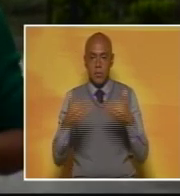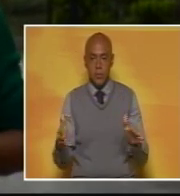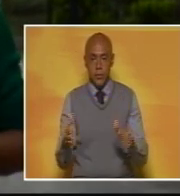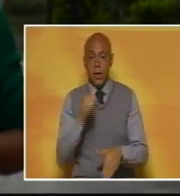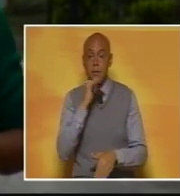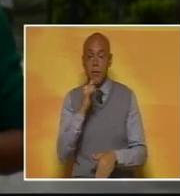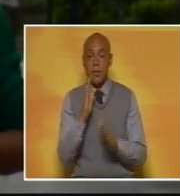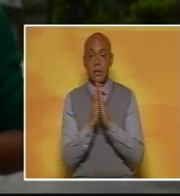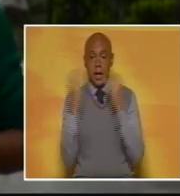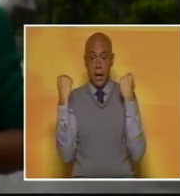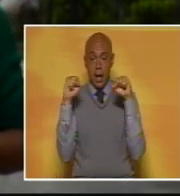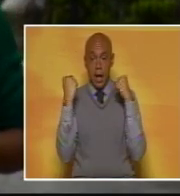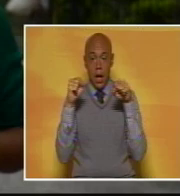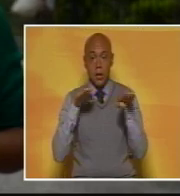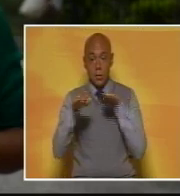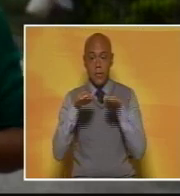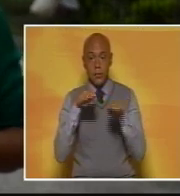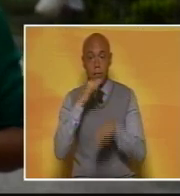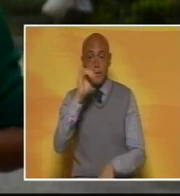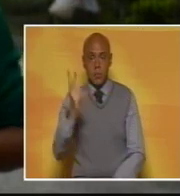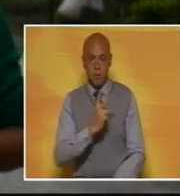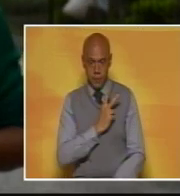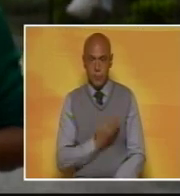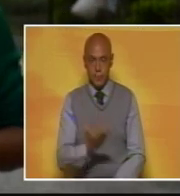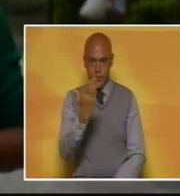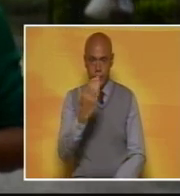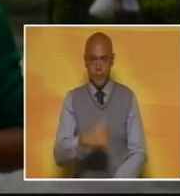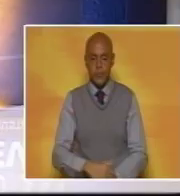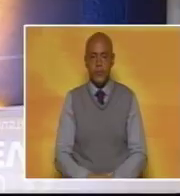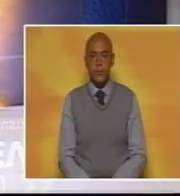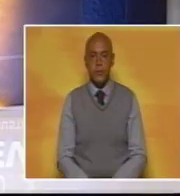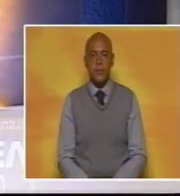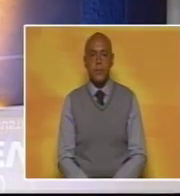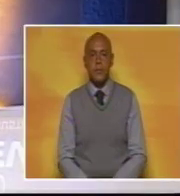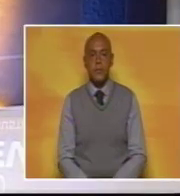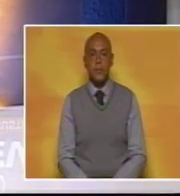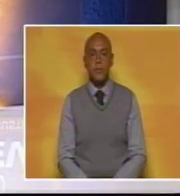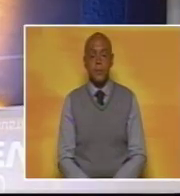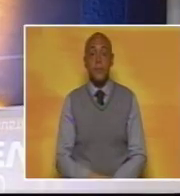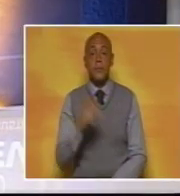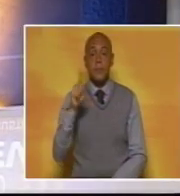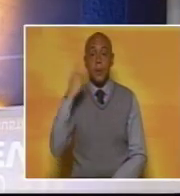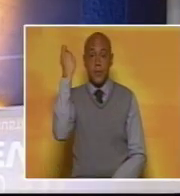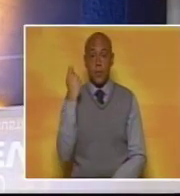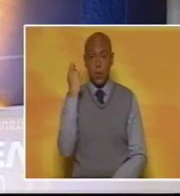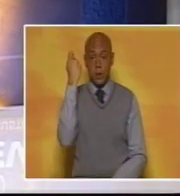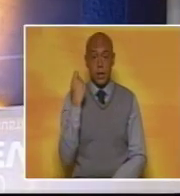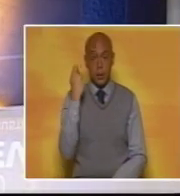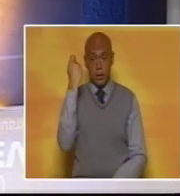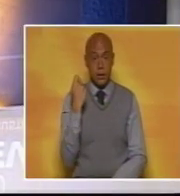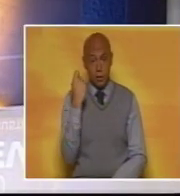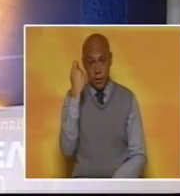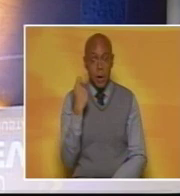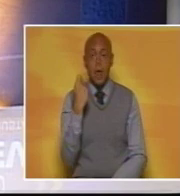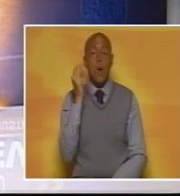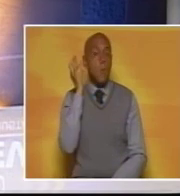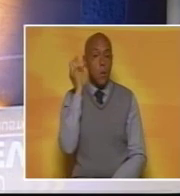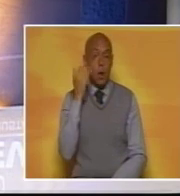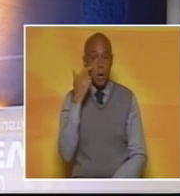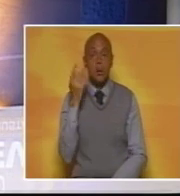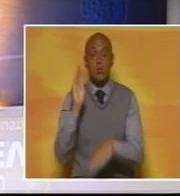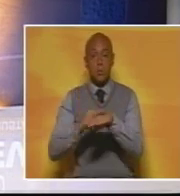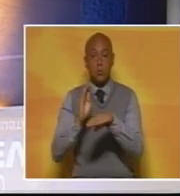el estado Cojedes, en la cámara de Darwin López, Creinel Salazar, Noticiero Venevisión. La diputada de la Asamblea Nacional, Karine Salanova, instó